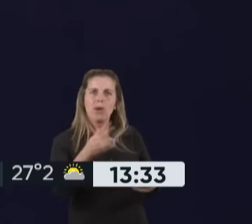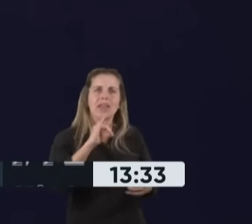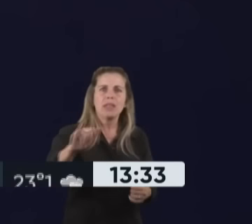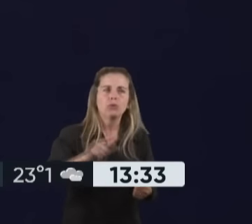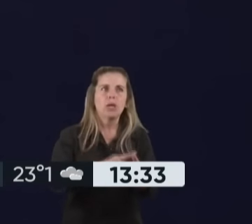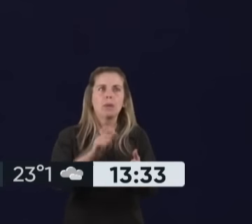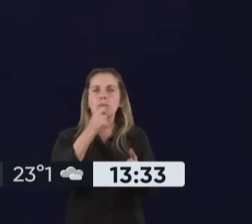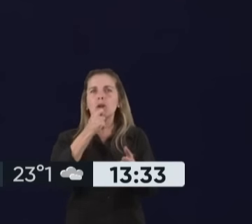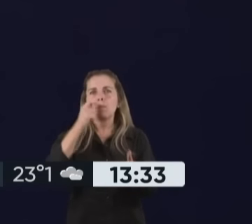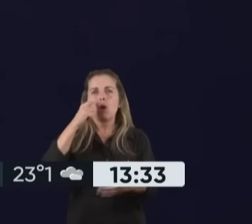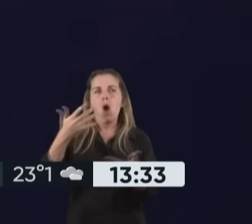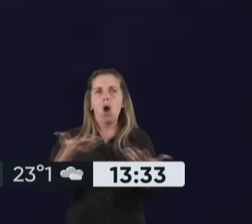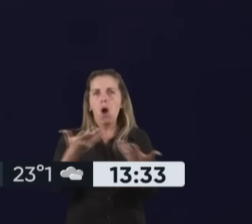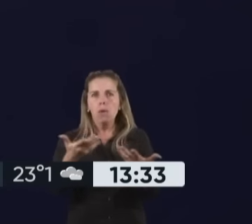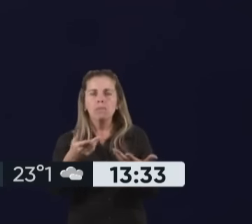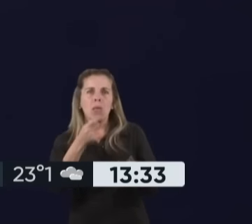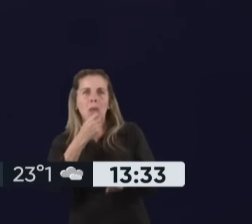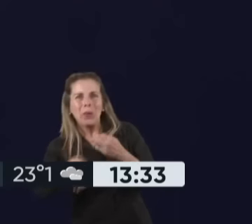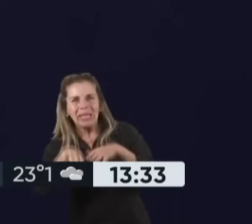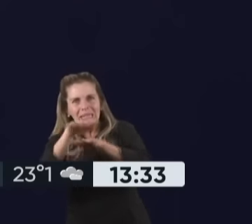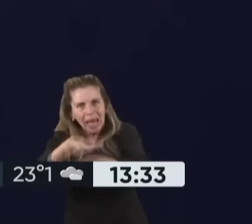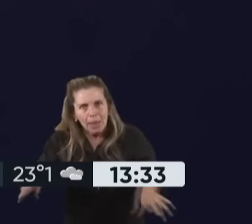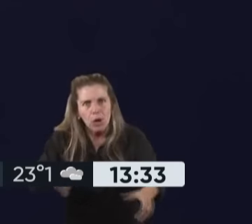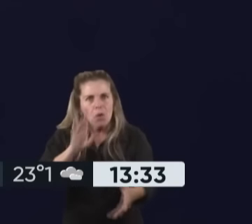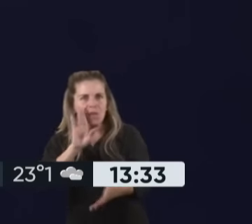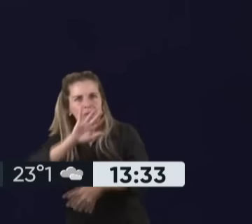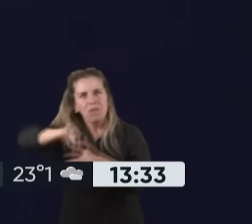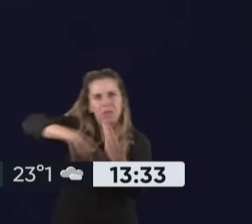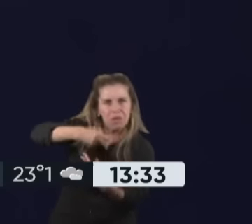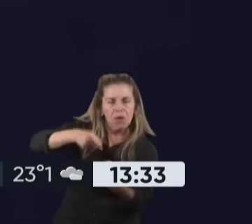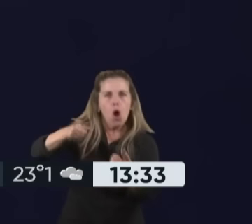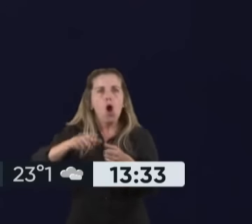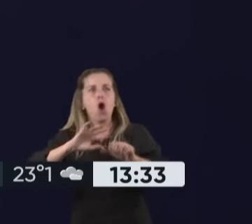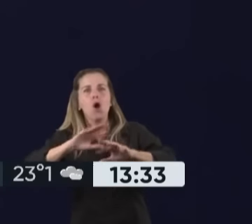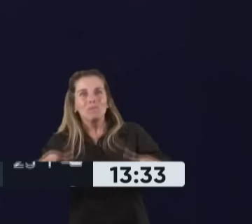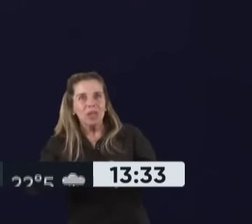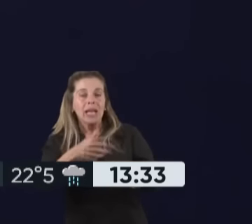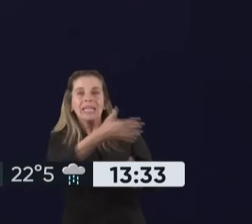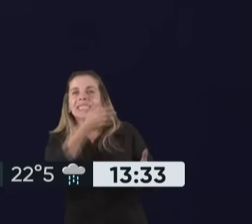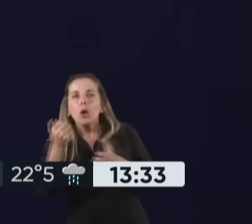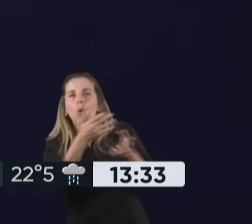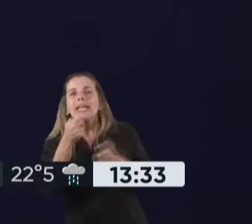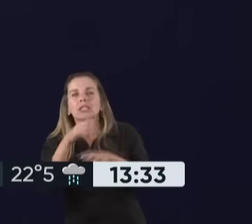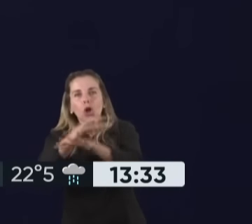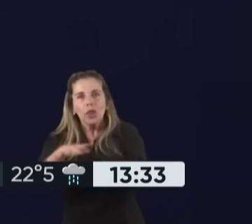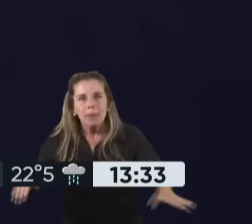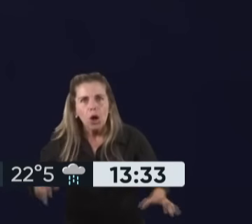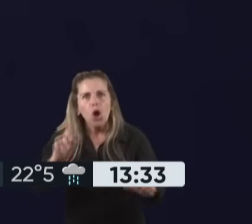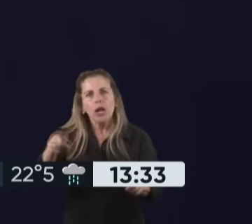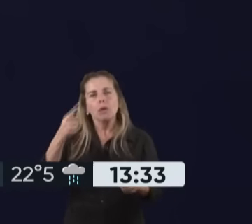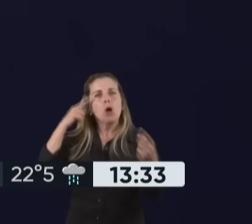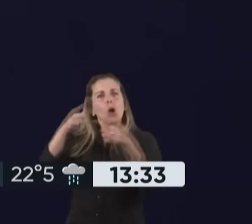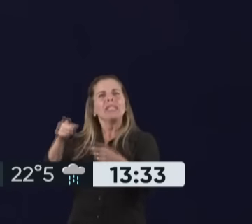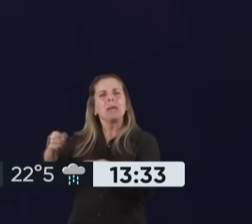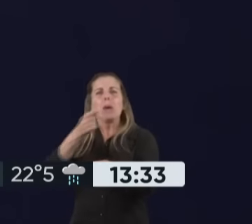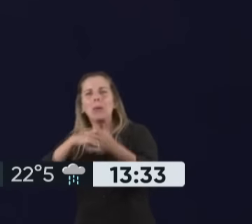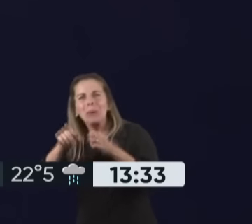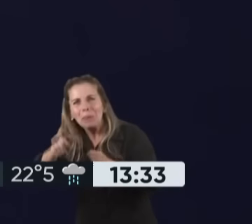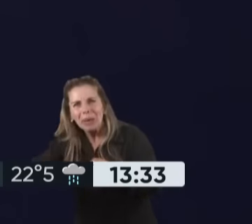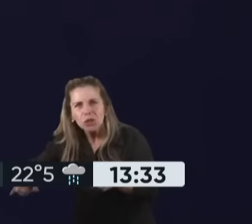menores, sustracción, retención y ocultamiento de menores con fines sexuales, es decir, trata de menores, trata de personas,